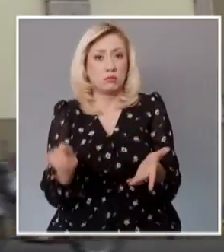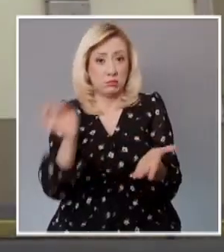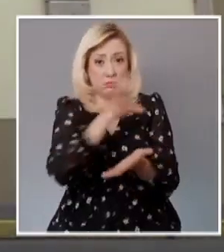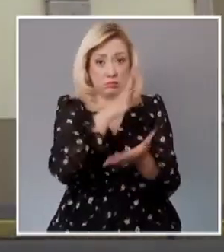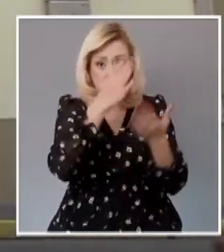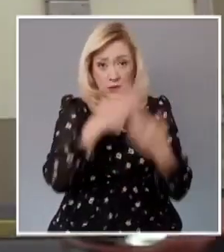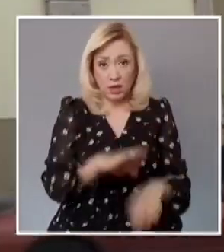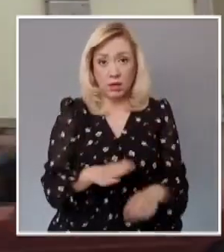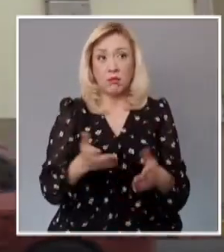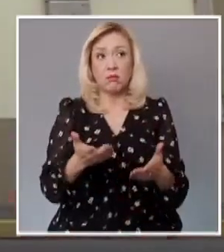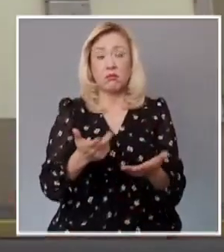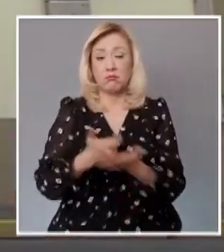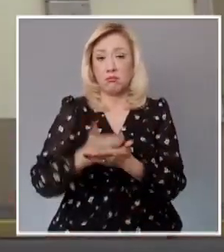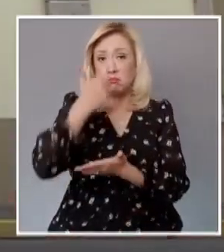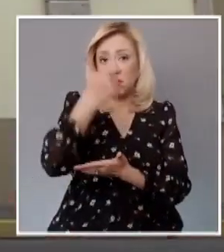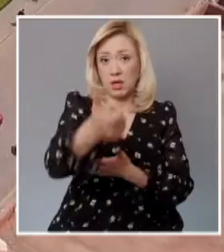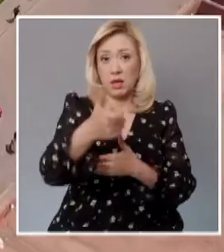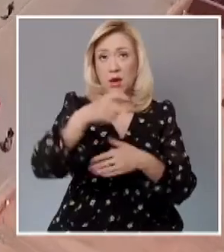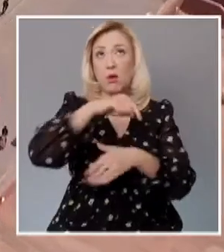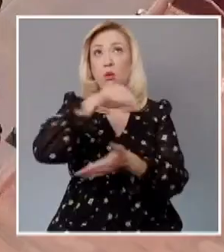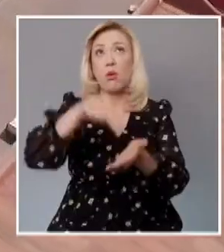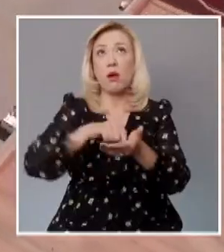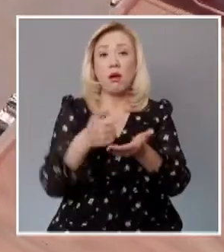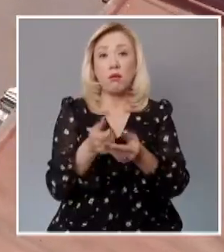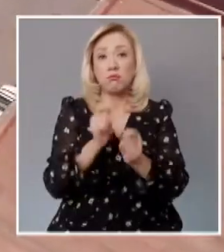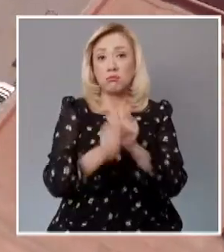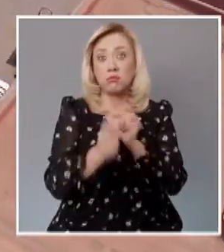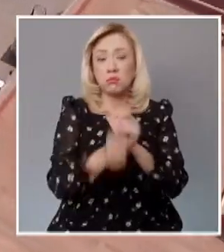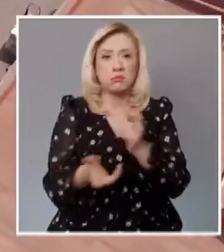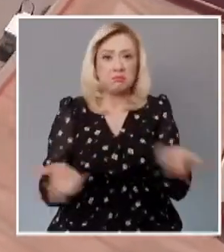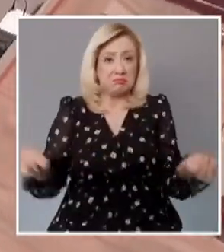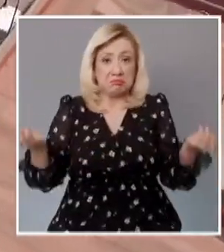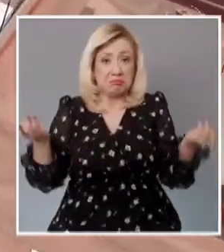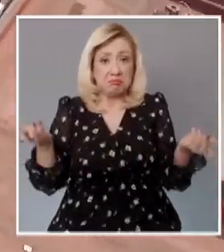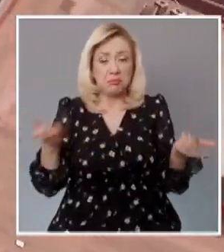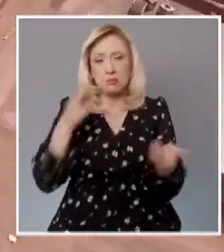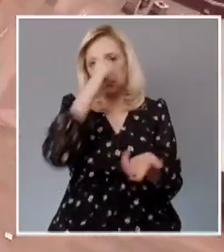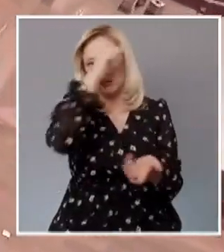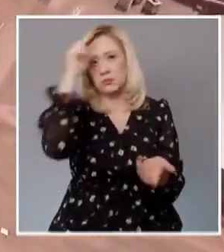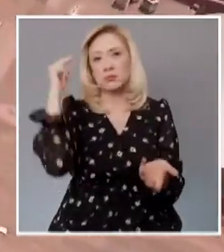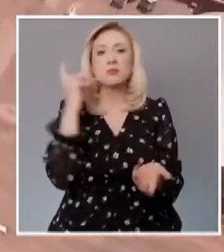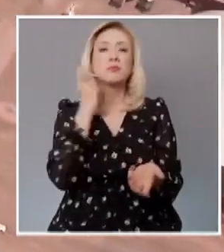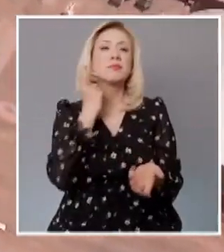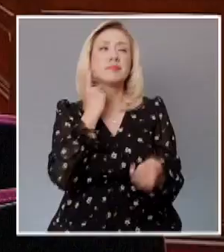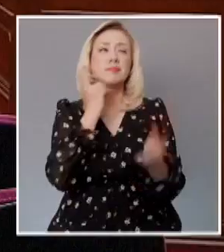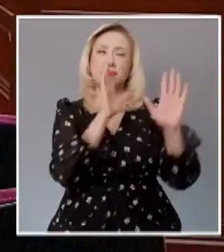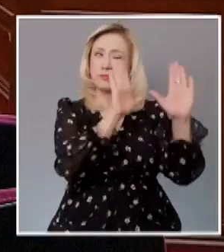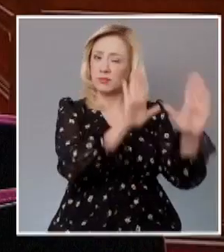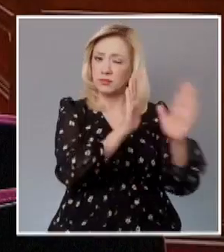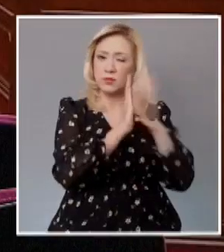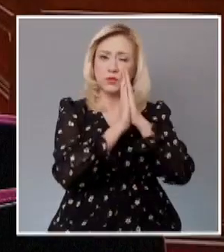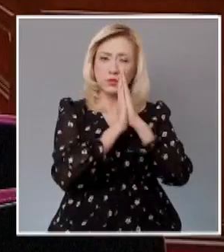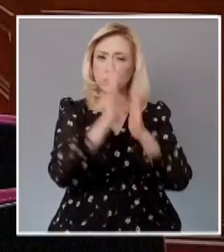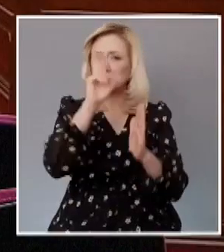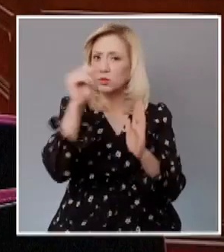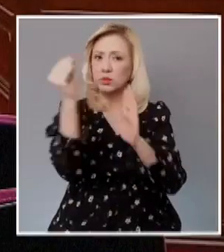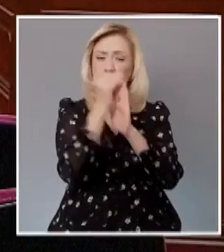Corte exhortó al Congreso de Nayarit a abstenerse de emitir normas que presenten el mismo vicio